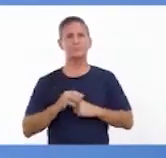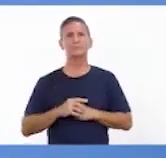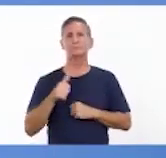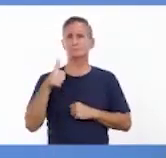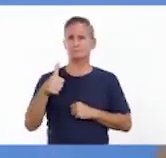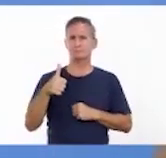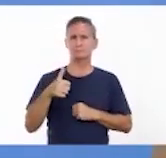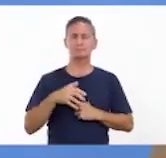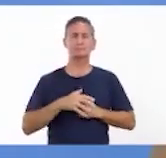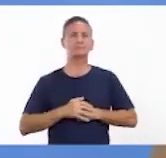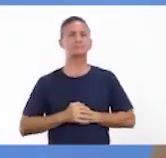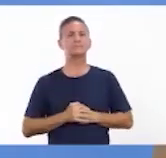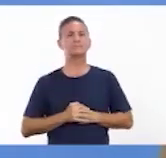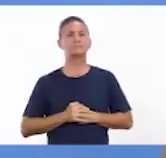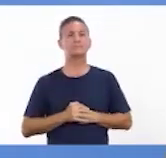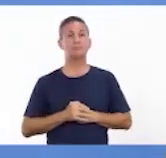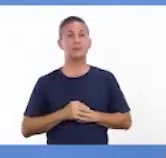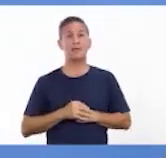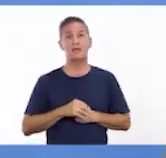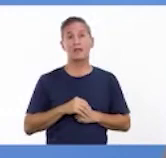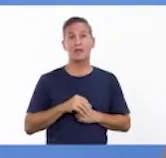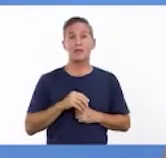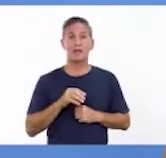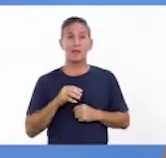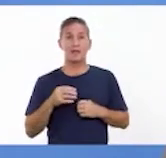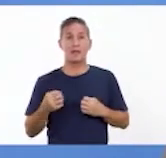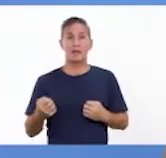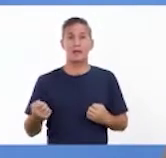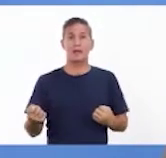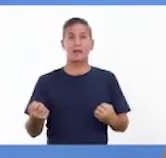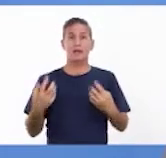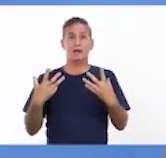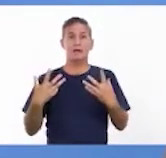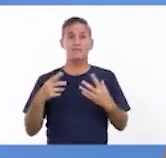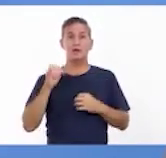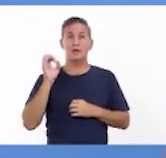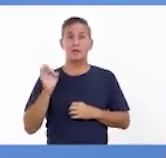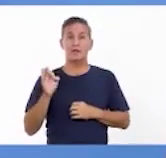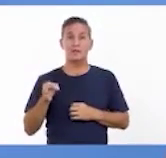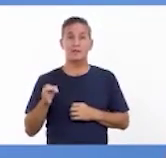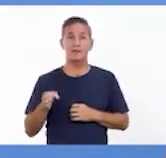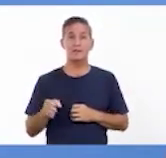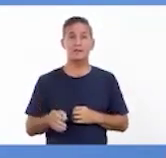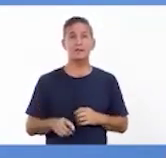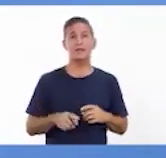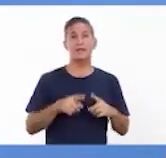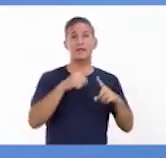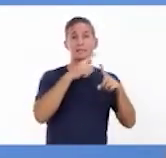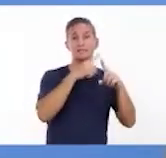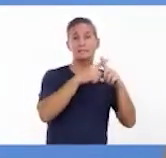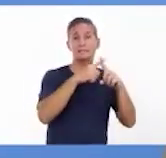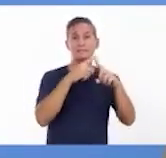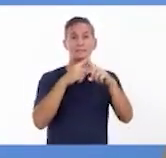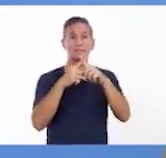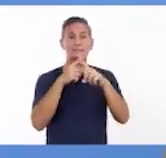Bien, dice, el reflejo de la realidad en el teatro del siglo XIX. Casa de